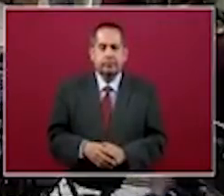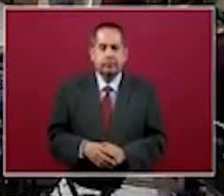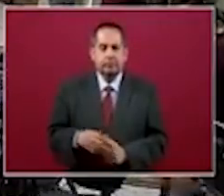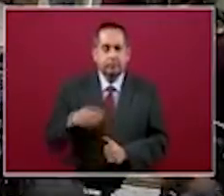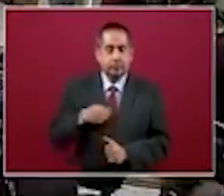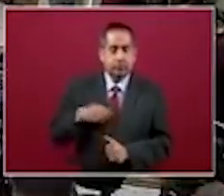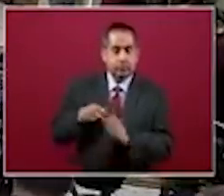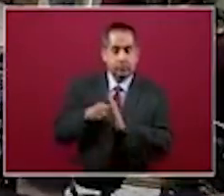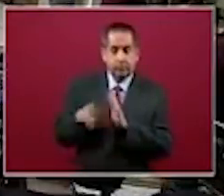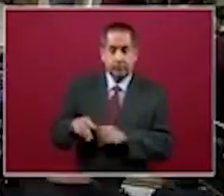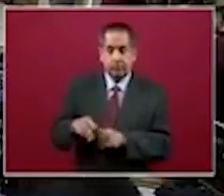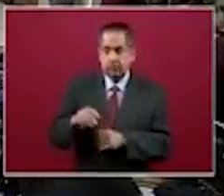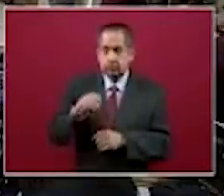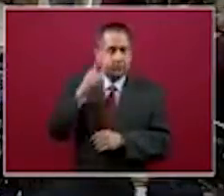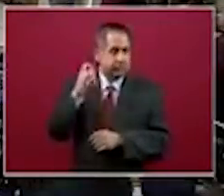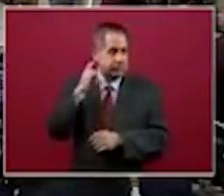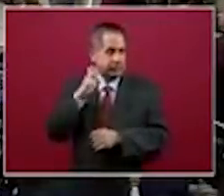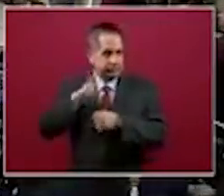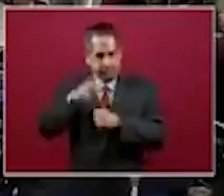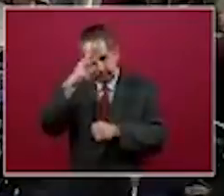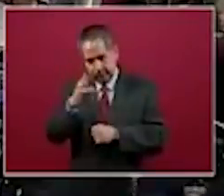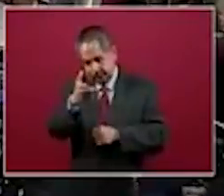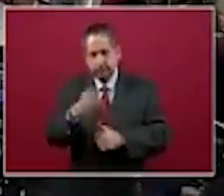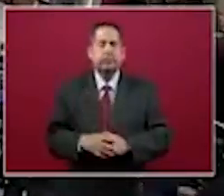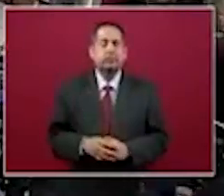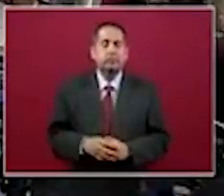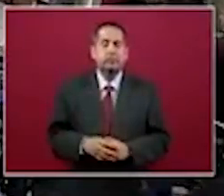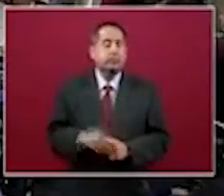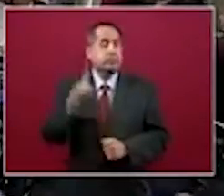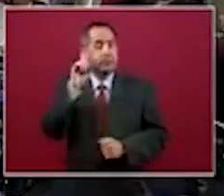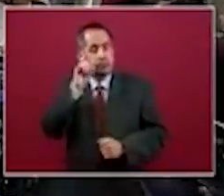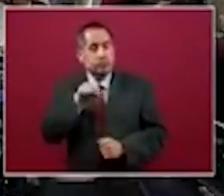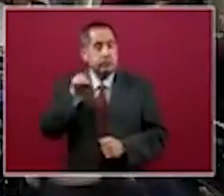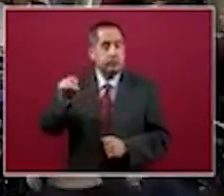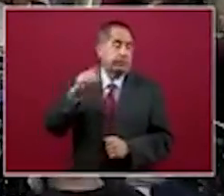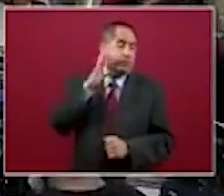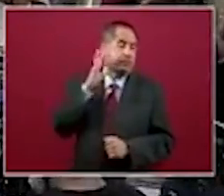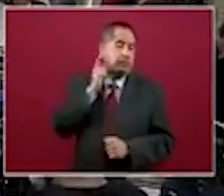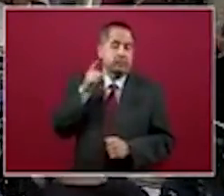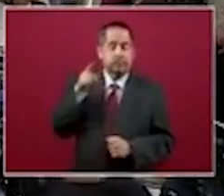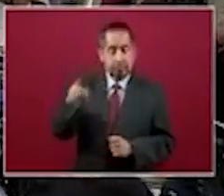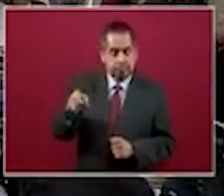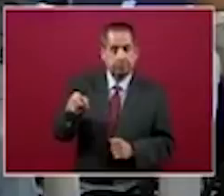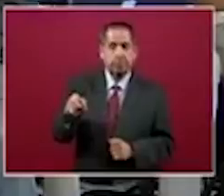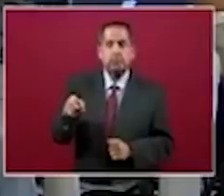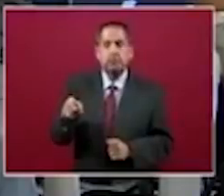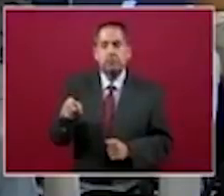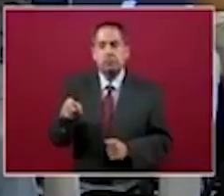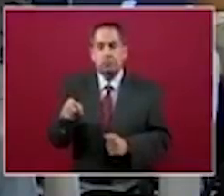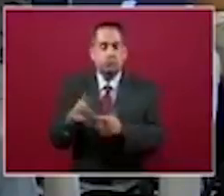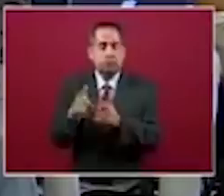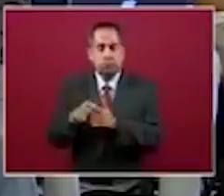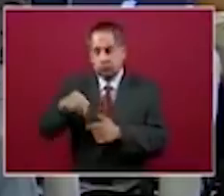Marco Antonio Olvera, corresponsal de Radio Latino California aquí en México, señor. Mañana en la Cámara de Diputados el